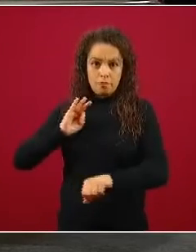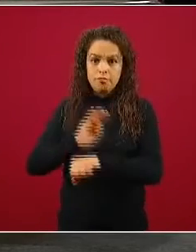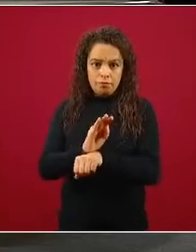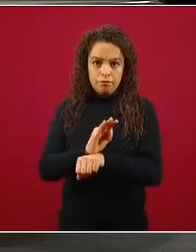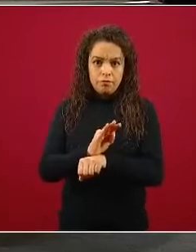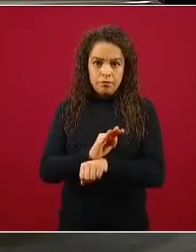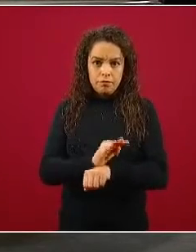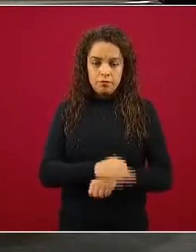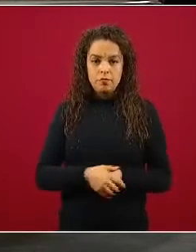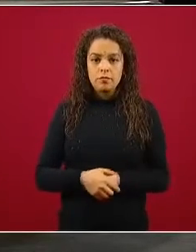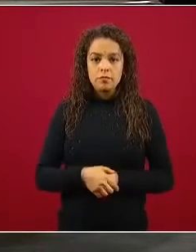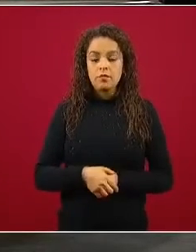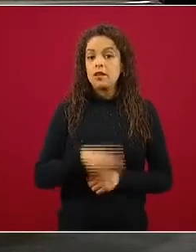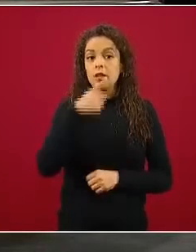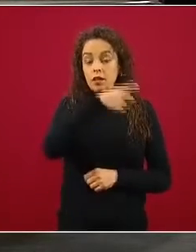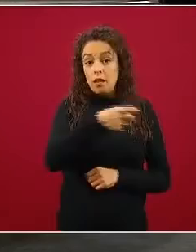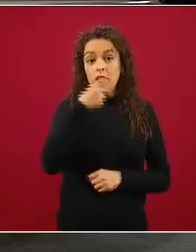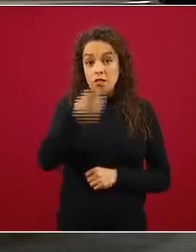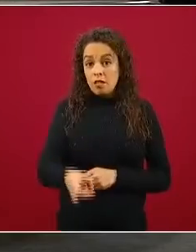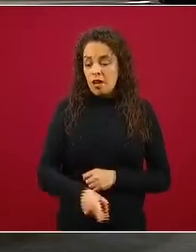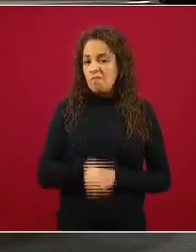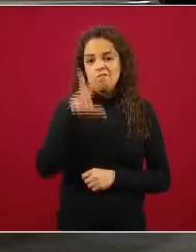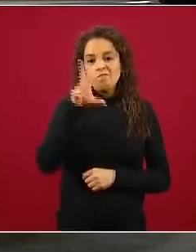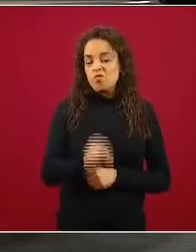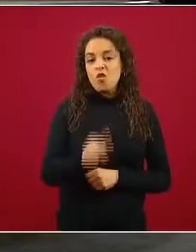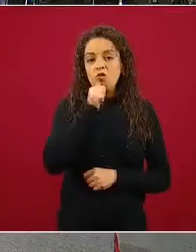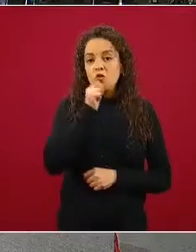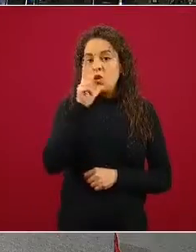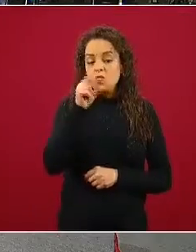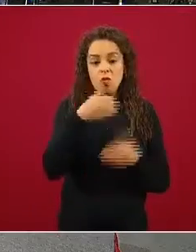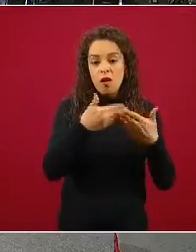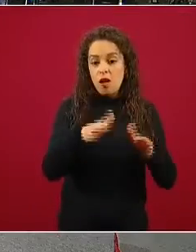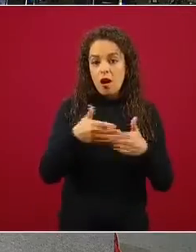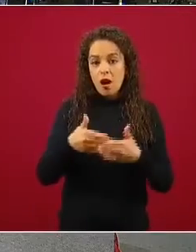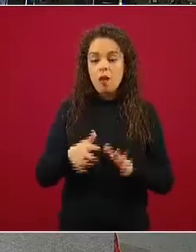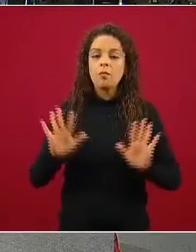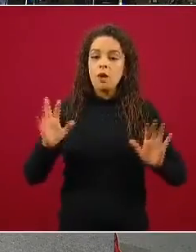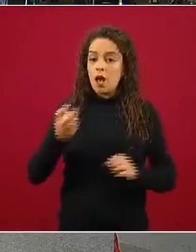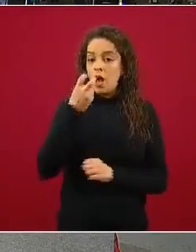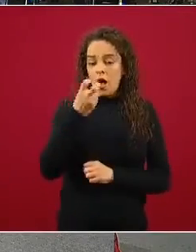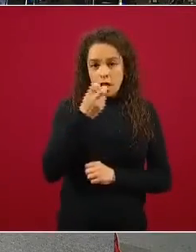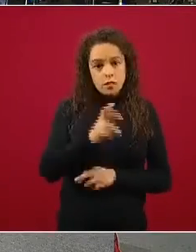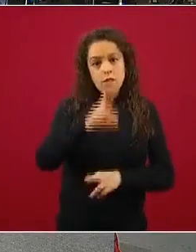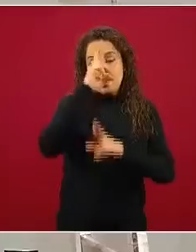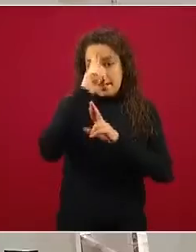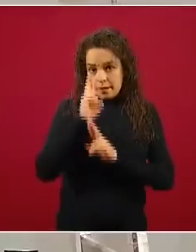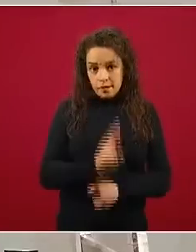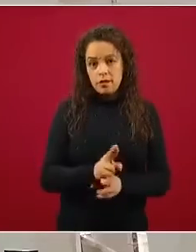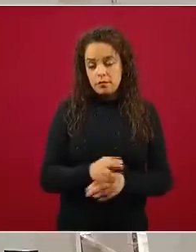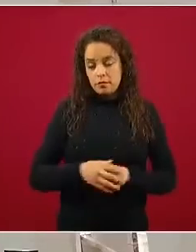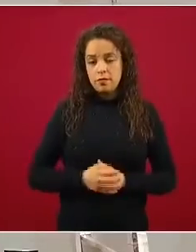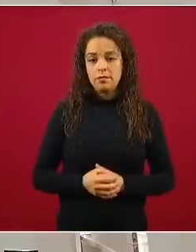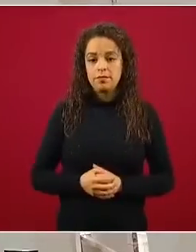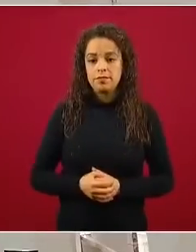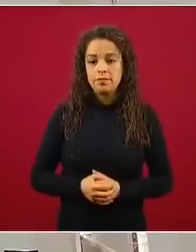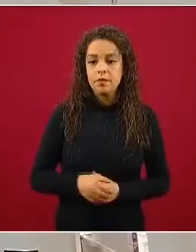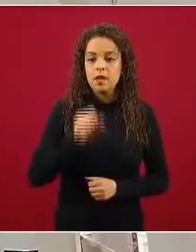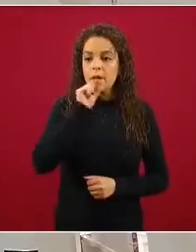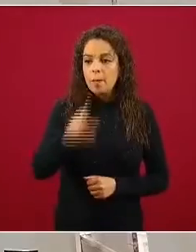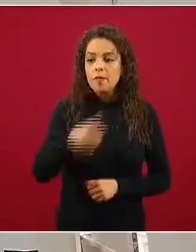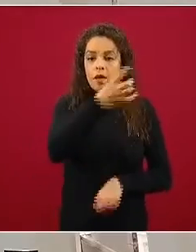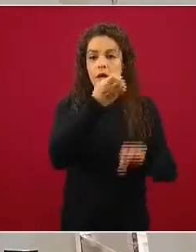abrir las no esenciales. Así va a ocurrir. Entonces, retomo sobre esto que hemos dicho también, las entidades federativas pueden